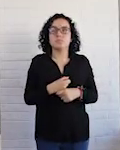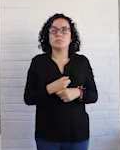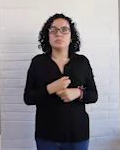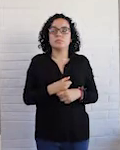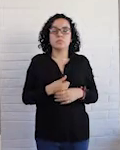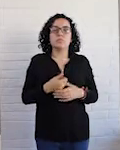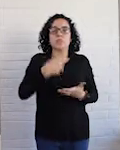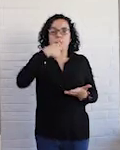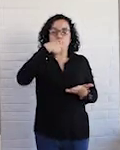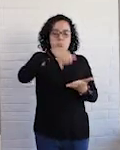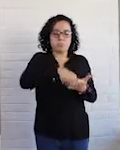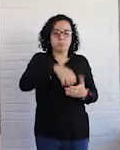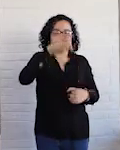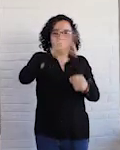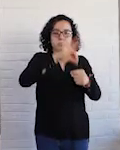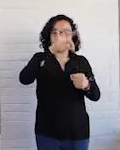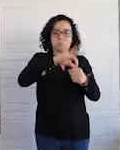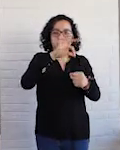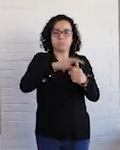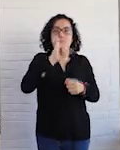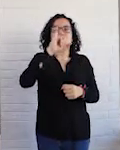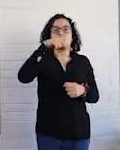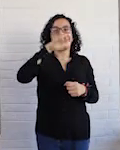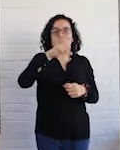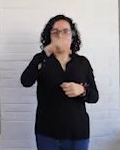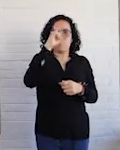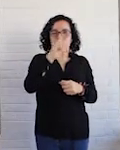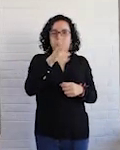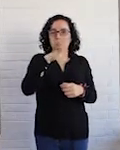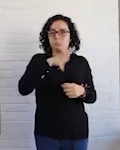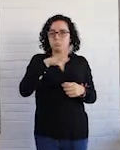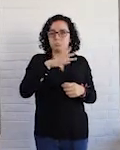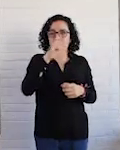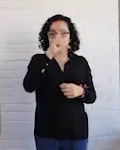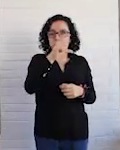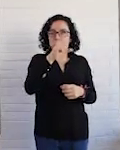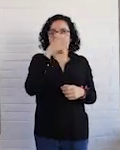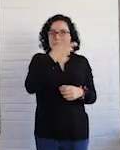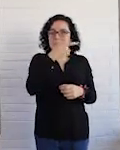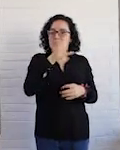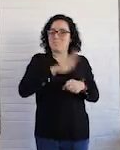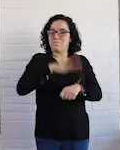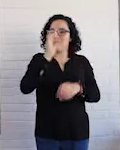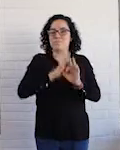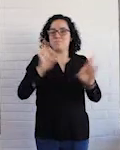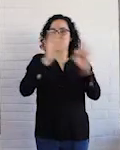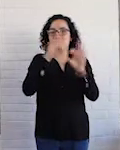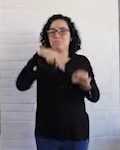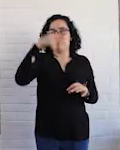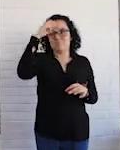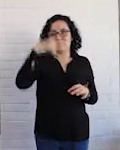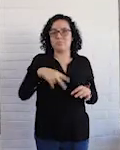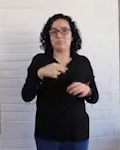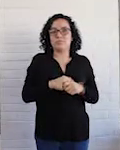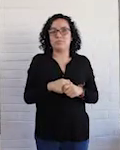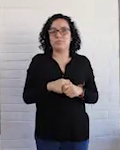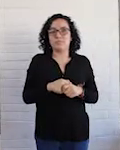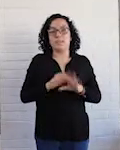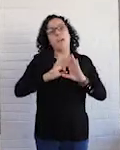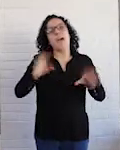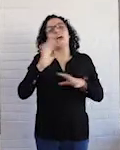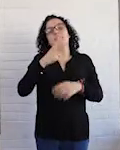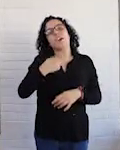pueden votar, tienen INE, la tarjeta más preciada de México, y además de todo son